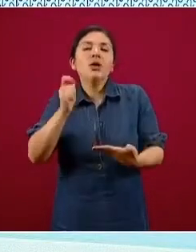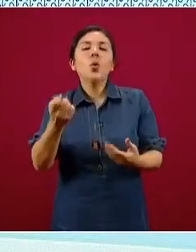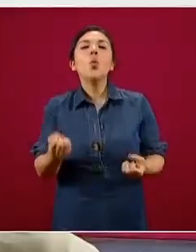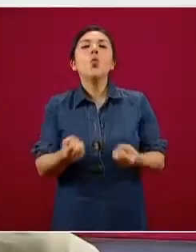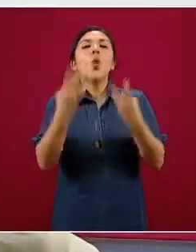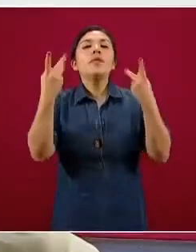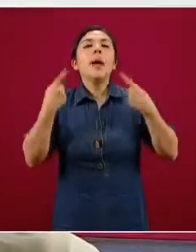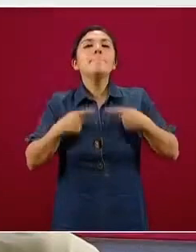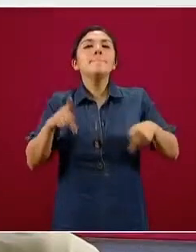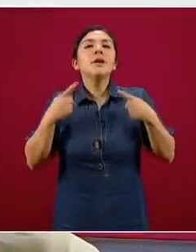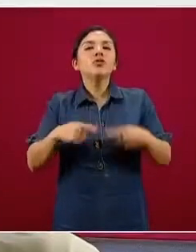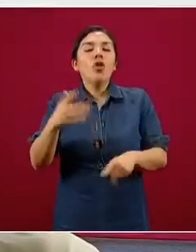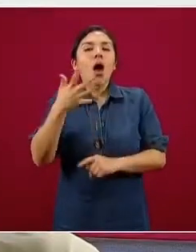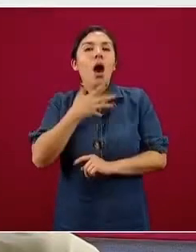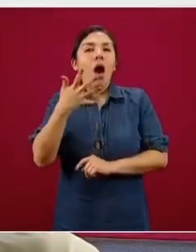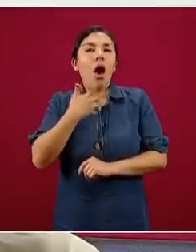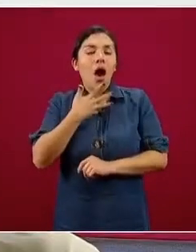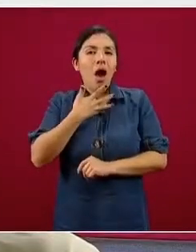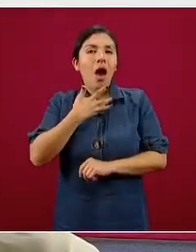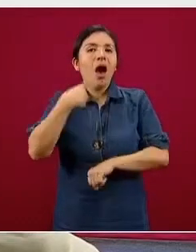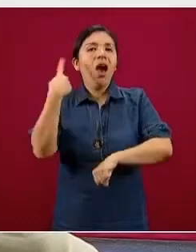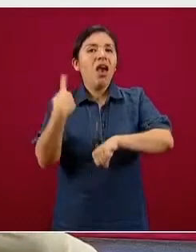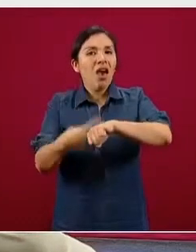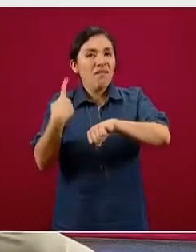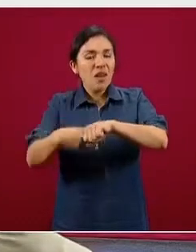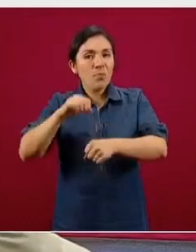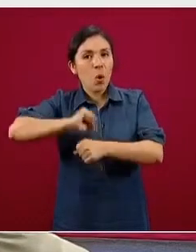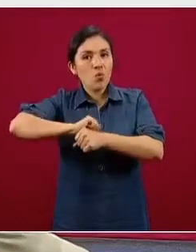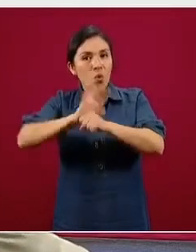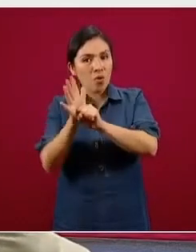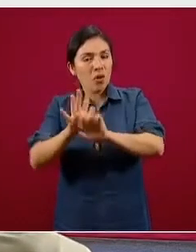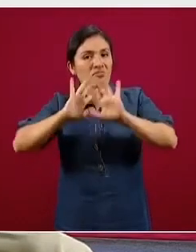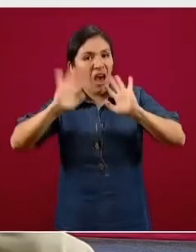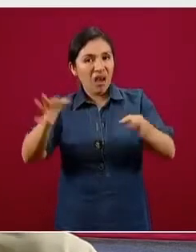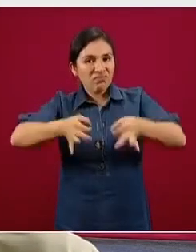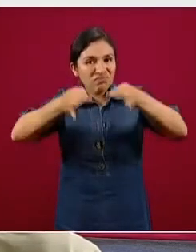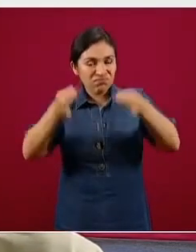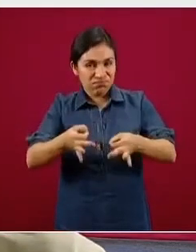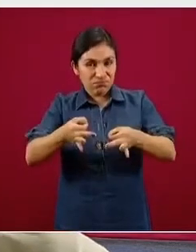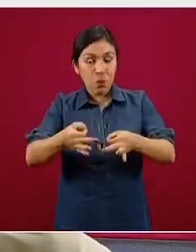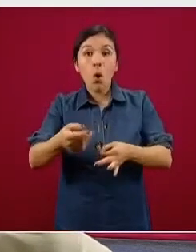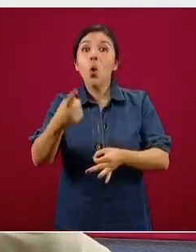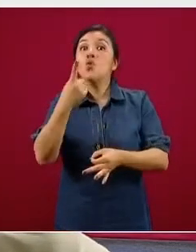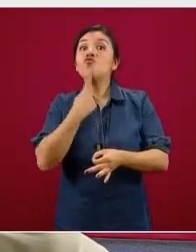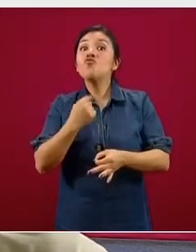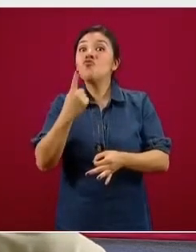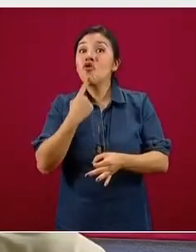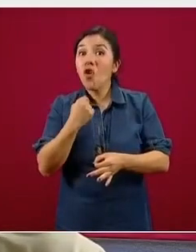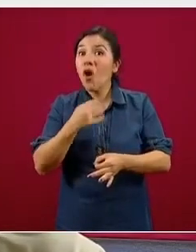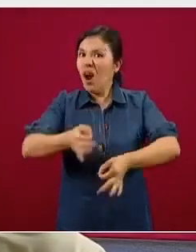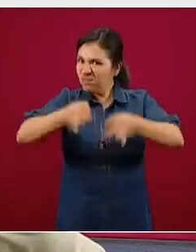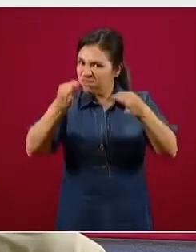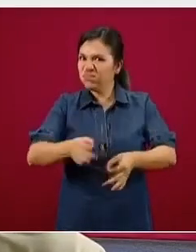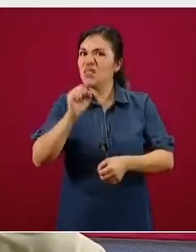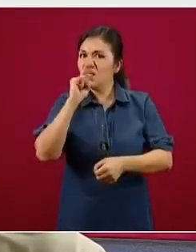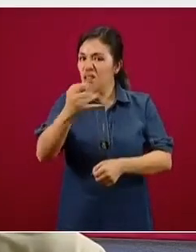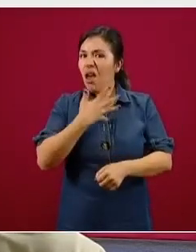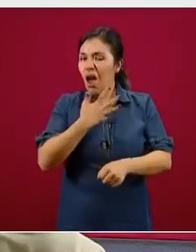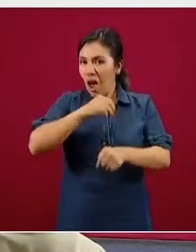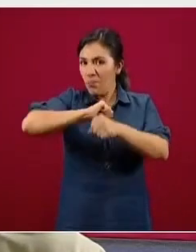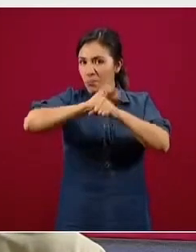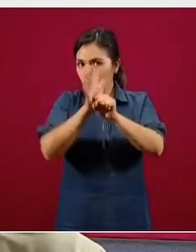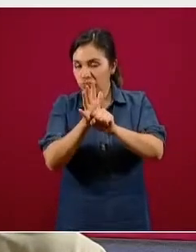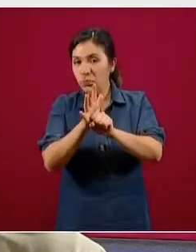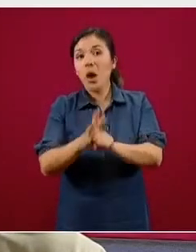número de casos confirmados en la sombra roja, aún sospechosos en